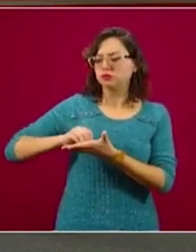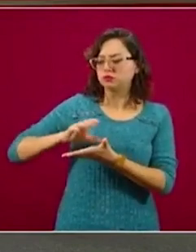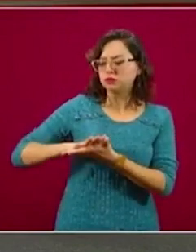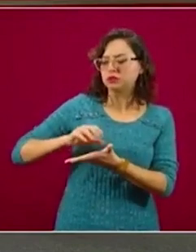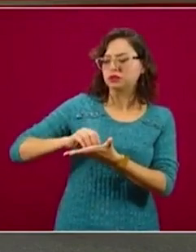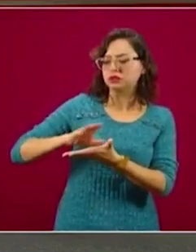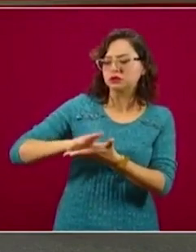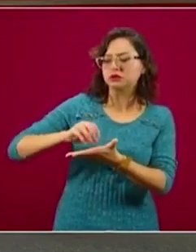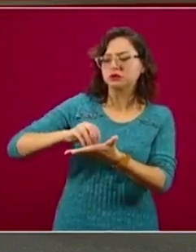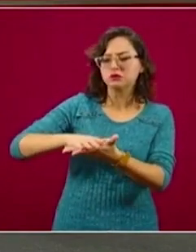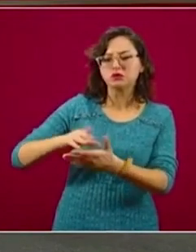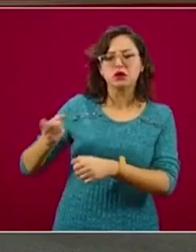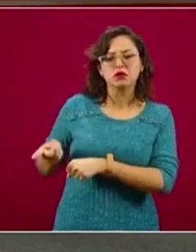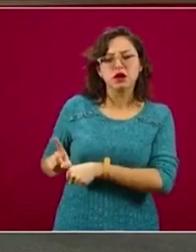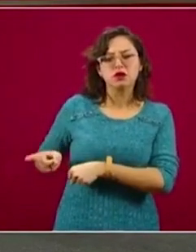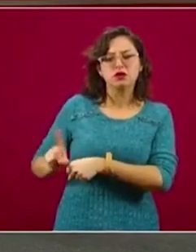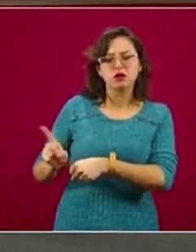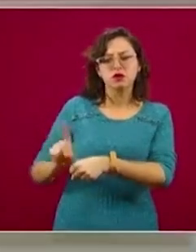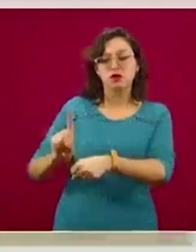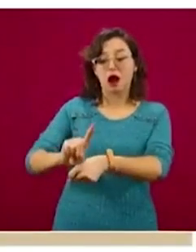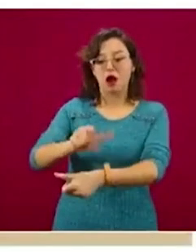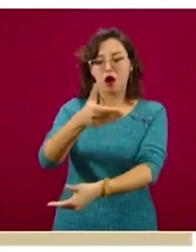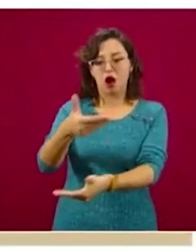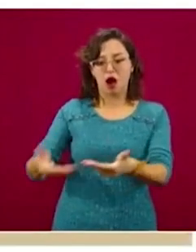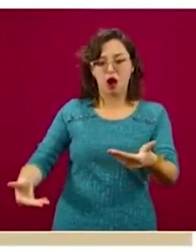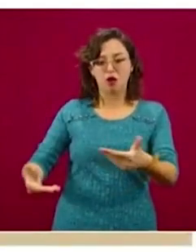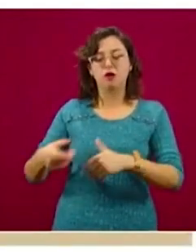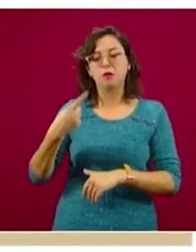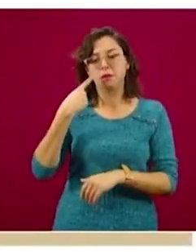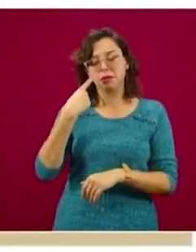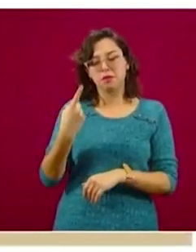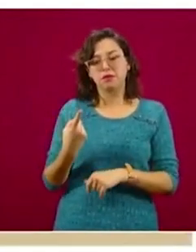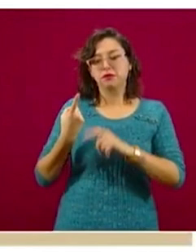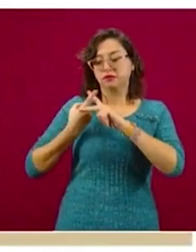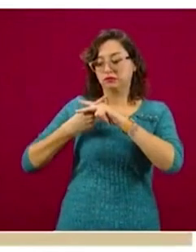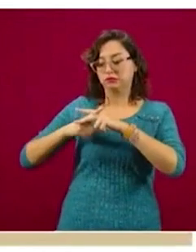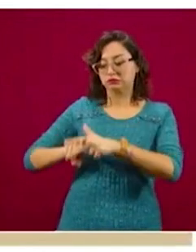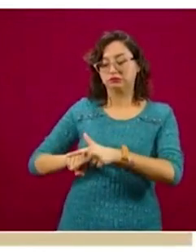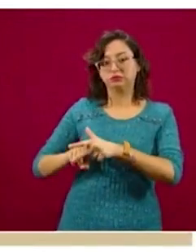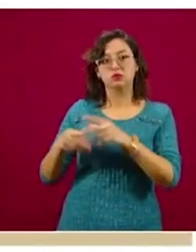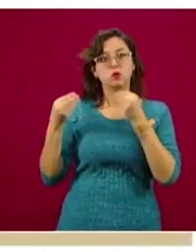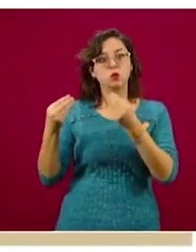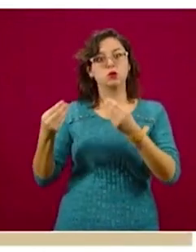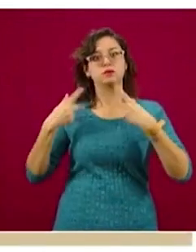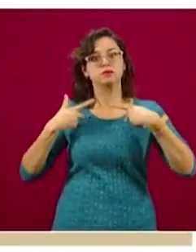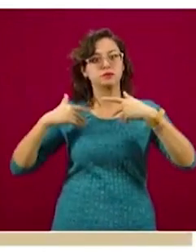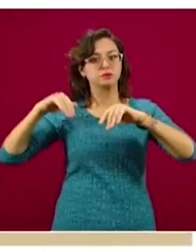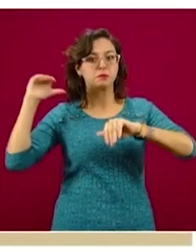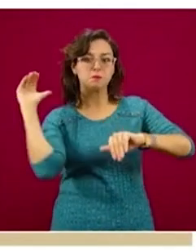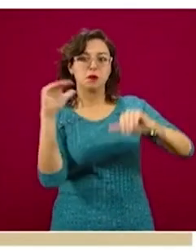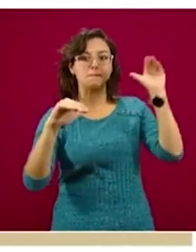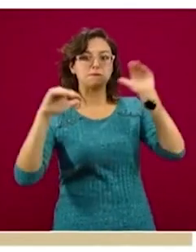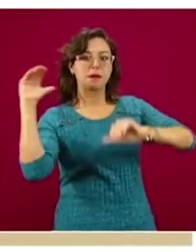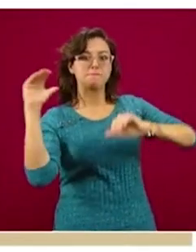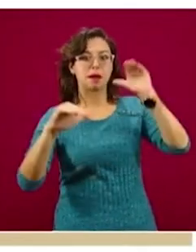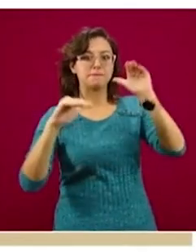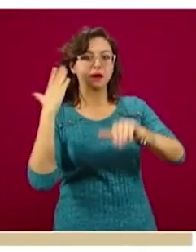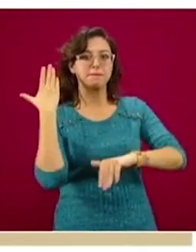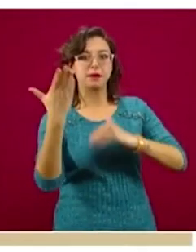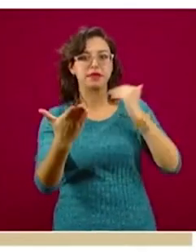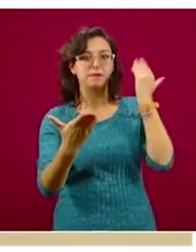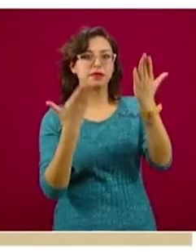10 de mayo como vemos han sido al principio con mucha intensidad y después han tenido en promedio